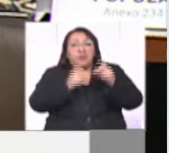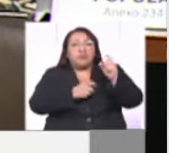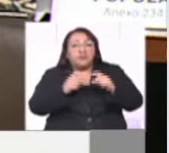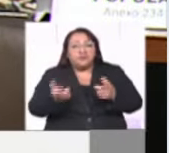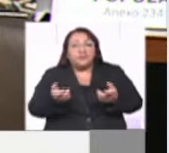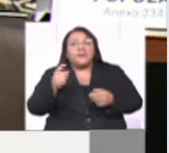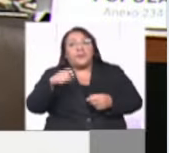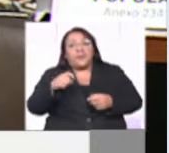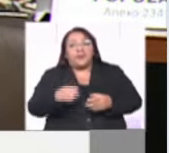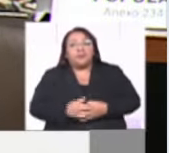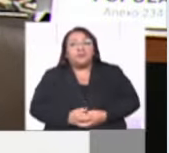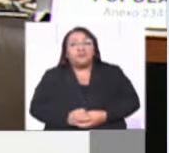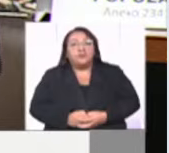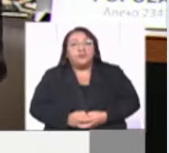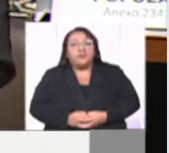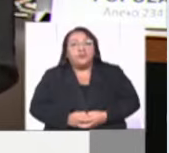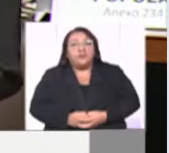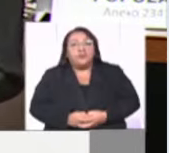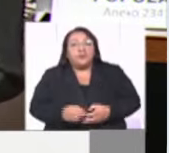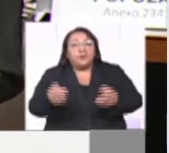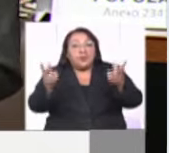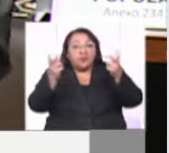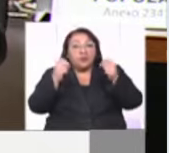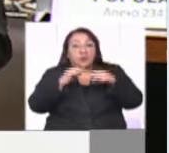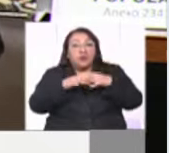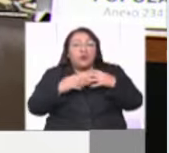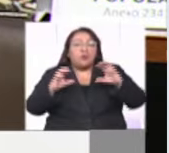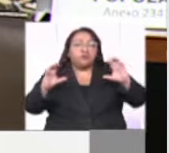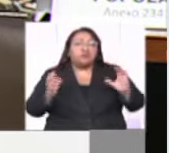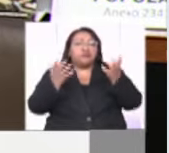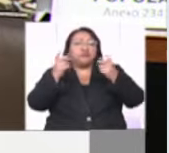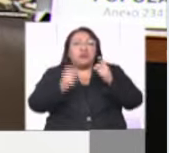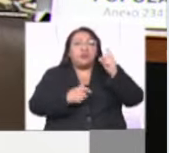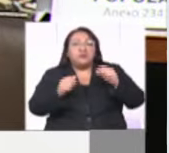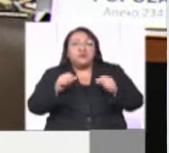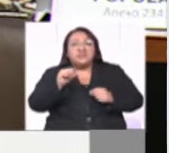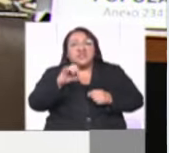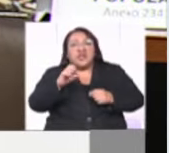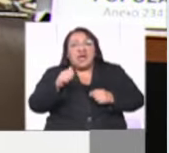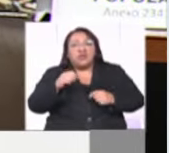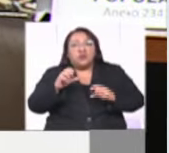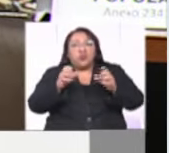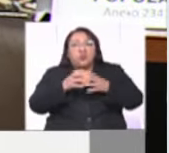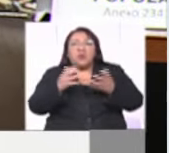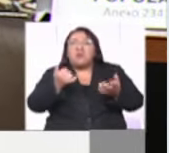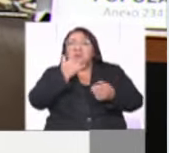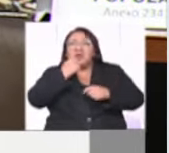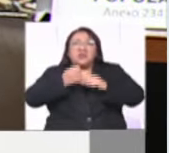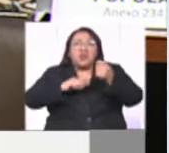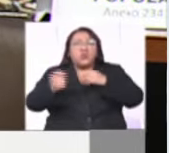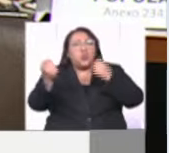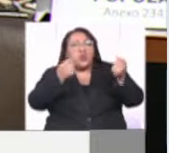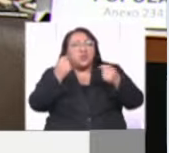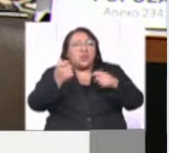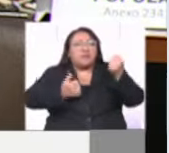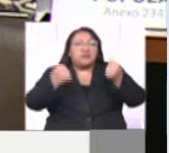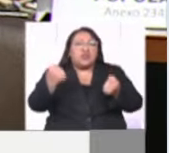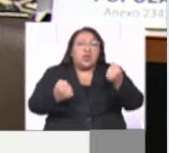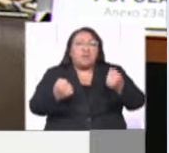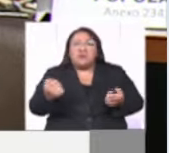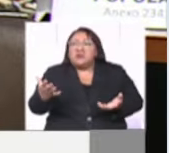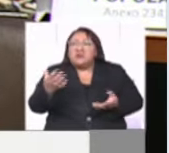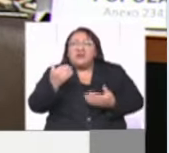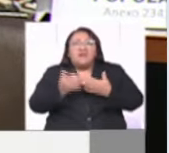eran necesarias. Se tenía que escuchar la voz de protesta de los gremios, de los sindicatos, de los gremios de turistas, de transportistas,